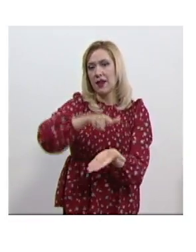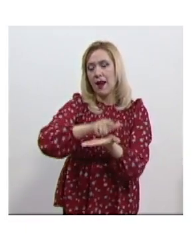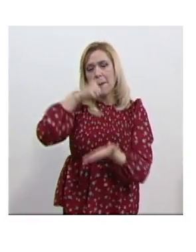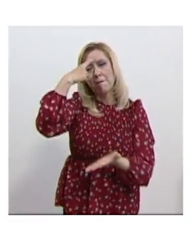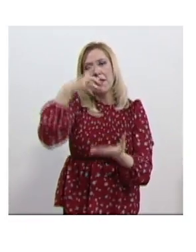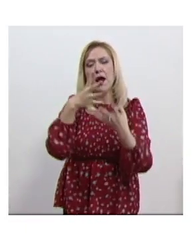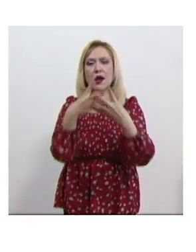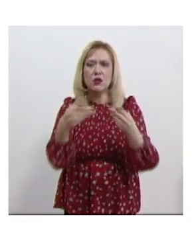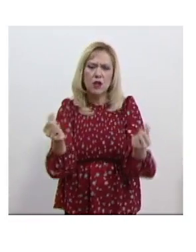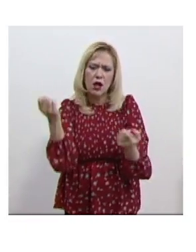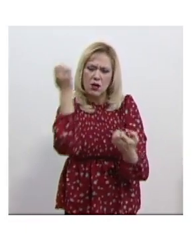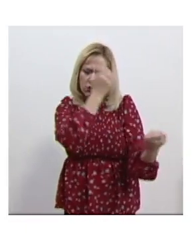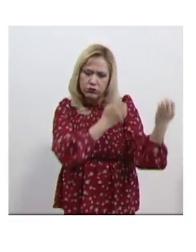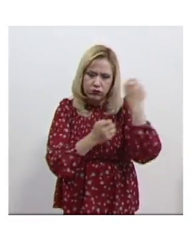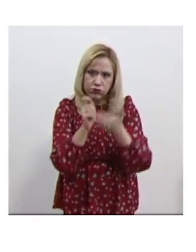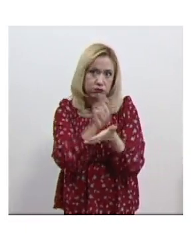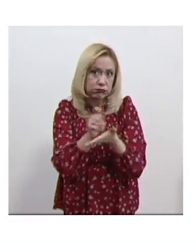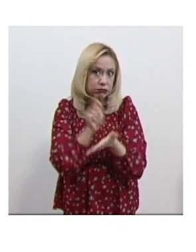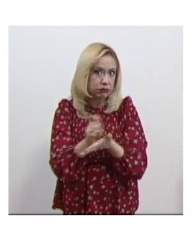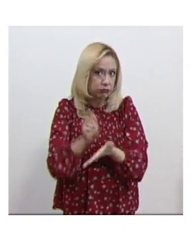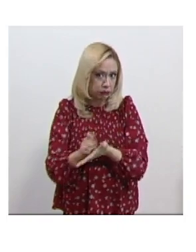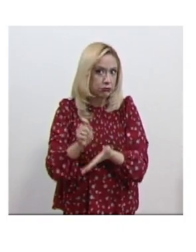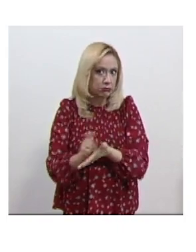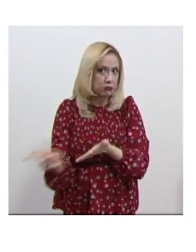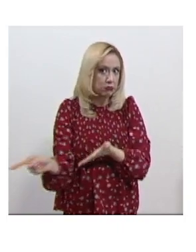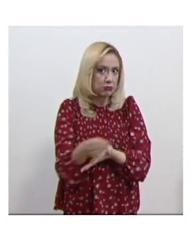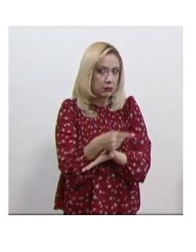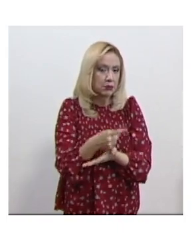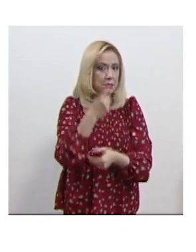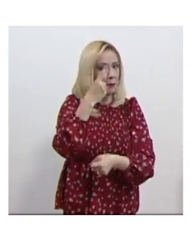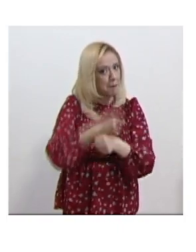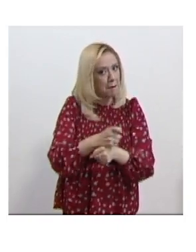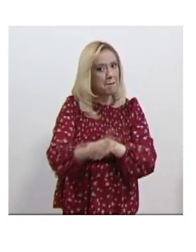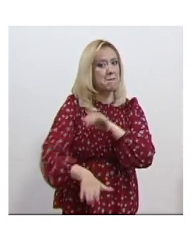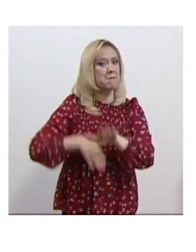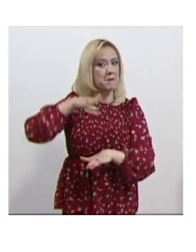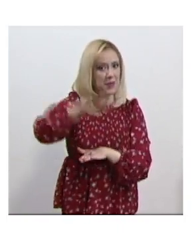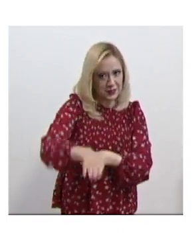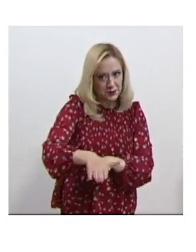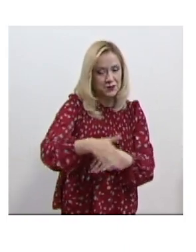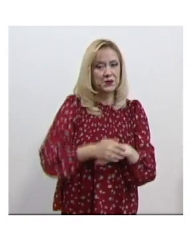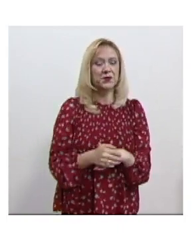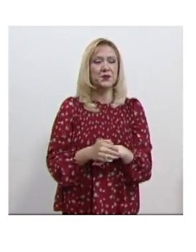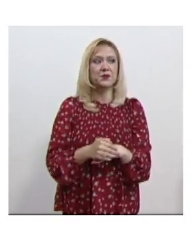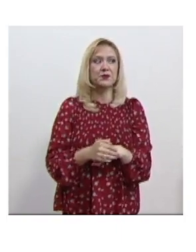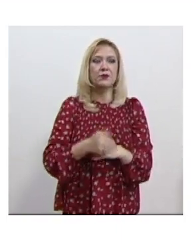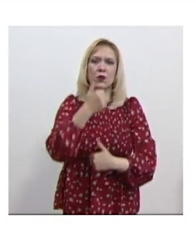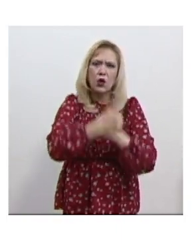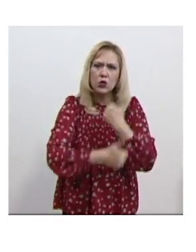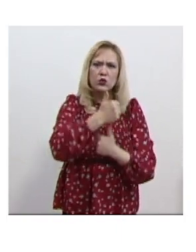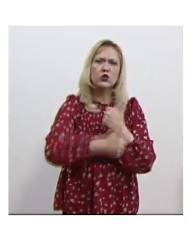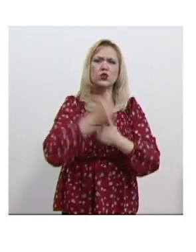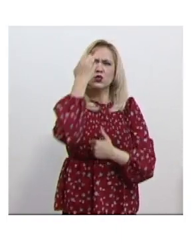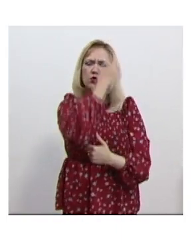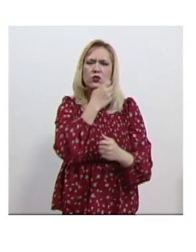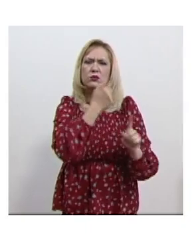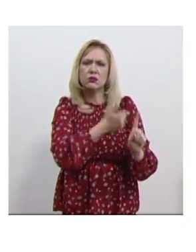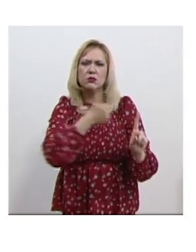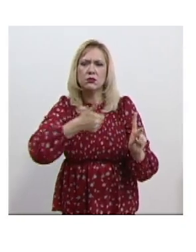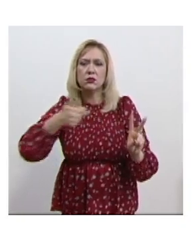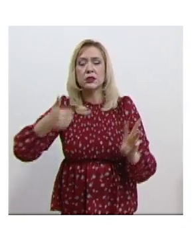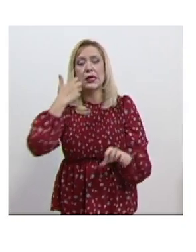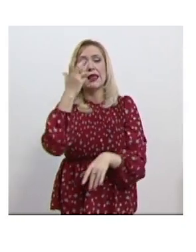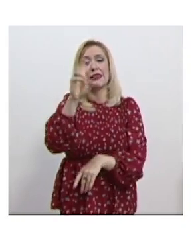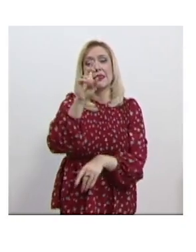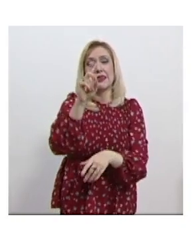resolver el cuestionario correspondiente a la primera etapa. En cada uno de los concursos se tiene el propósito de cubrir 30